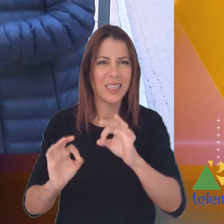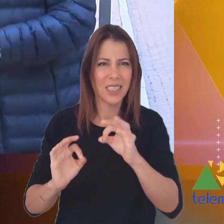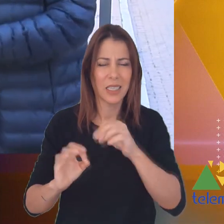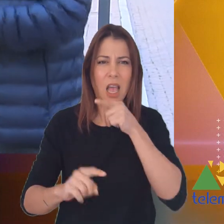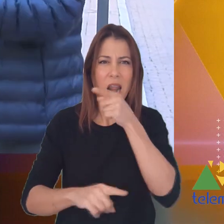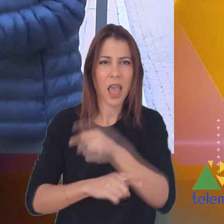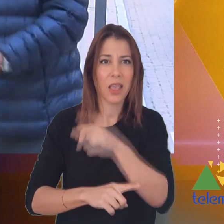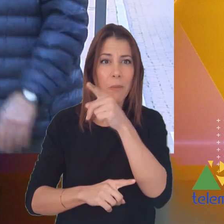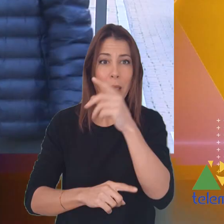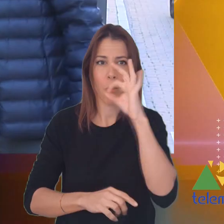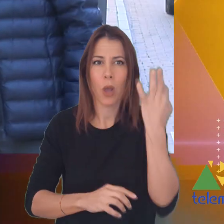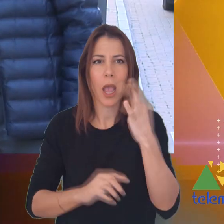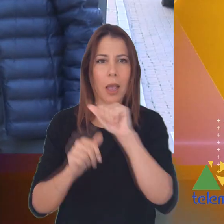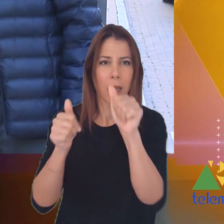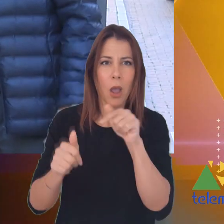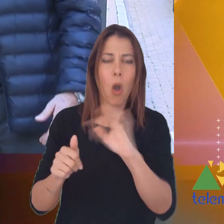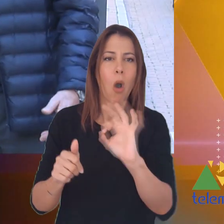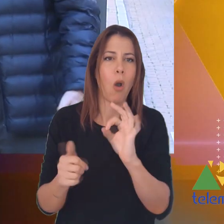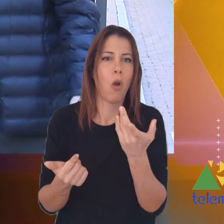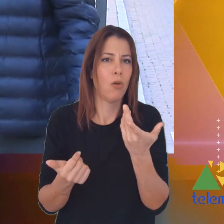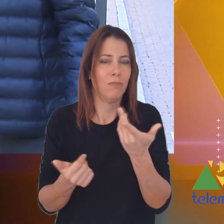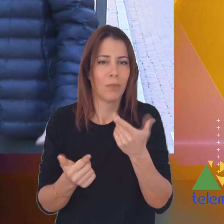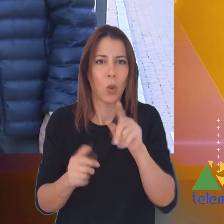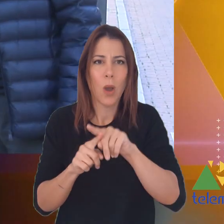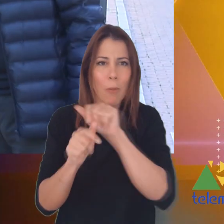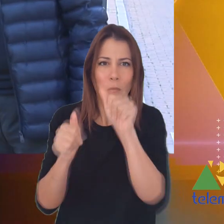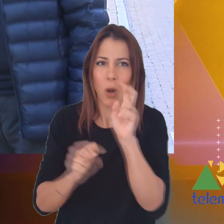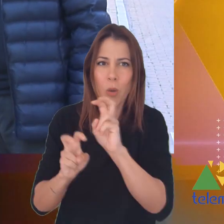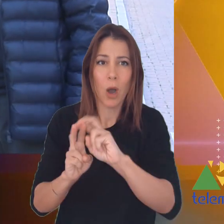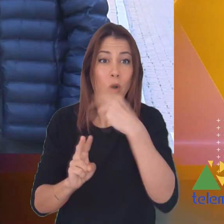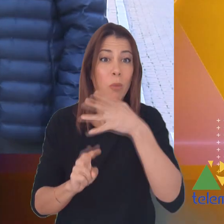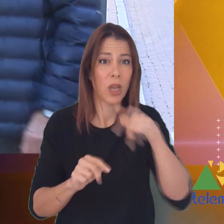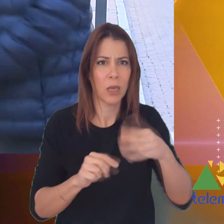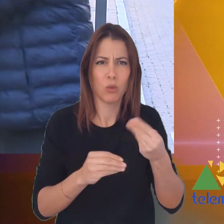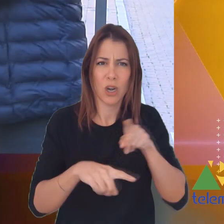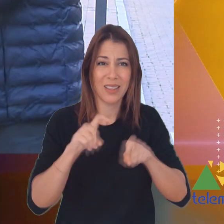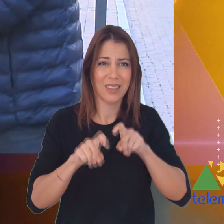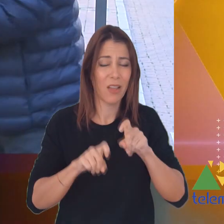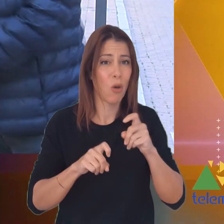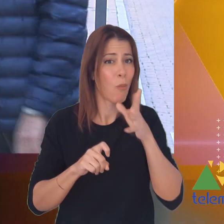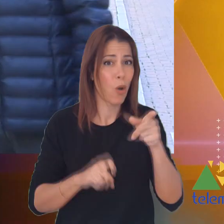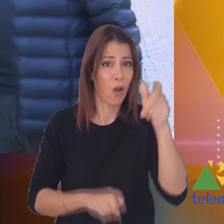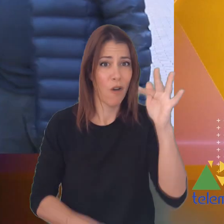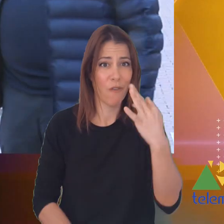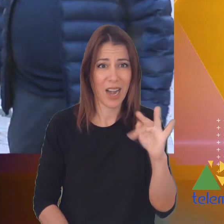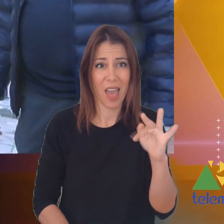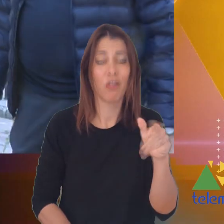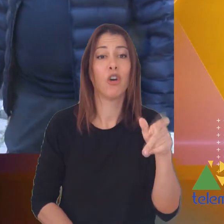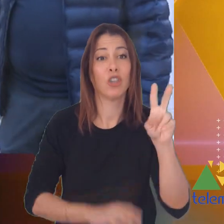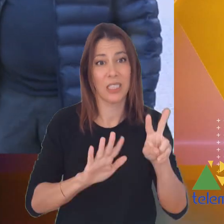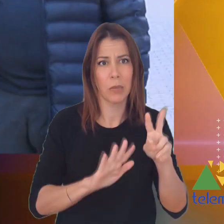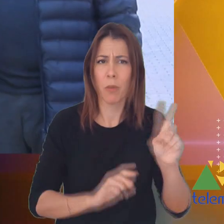del modelo francés o el modelo inglés que el modelo retrasado que teníamos en España, de la España de Fernando VII, y no se equivocaron, ¿eh? No se